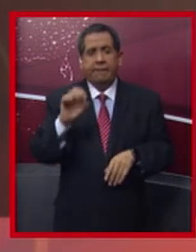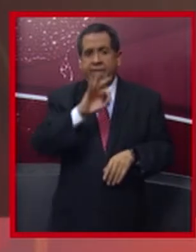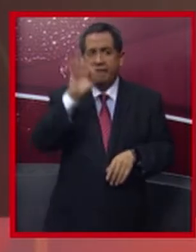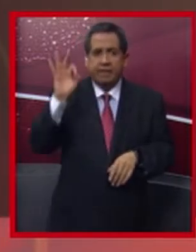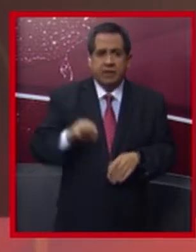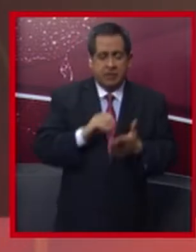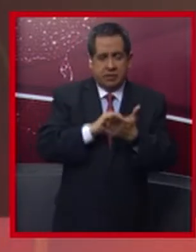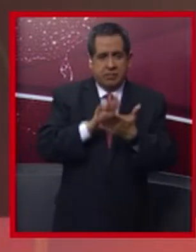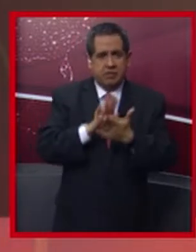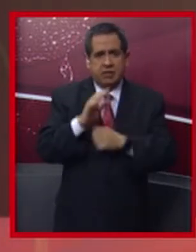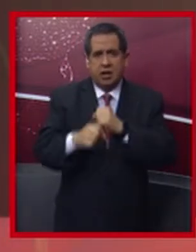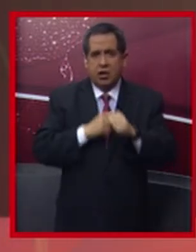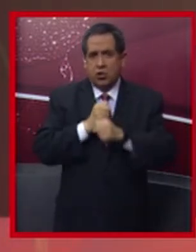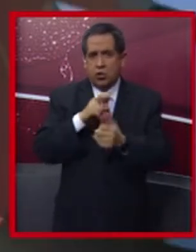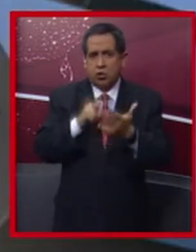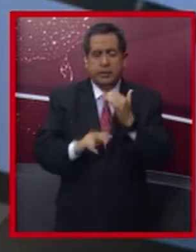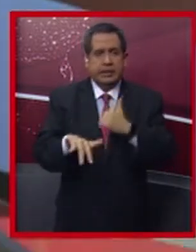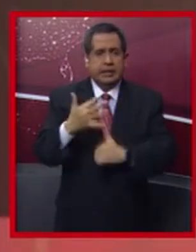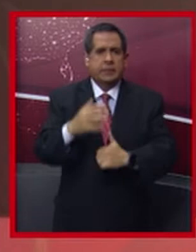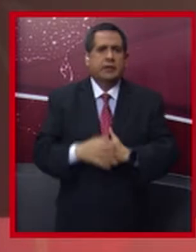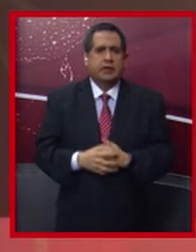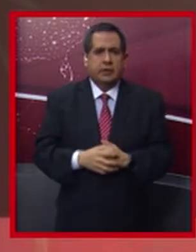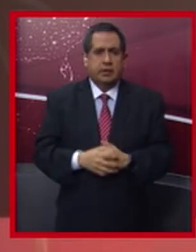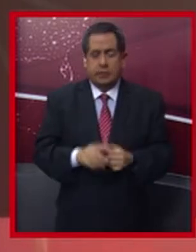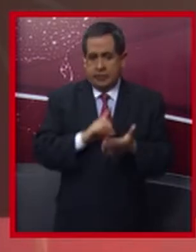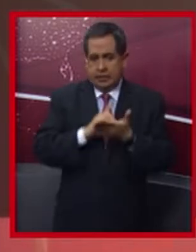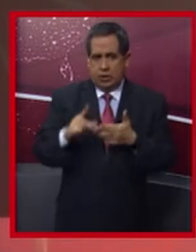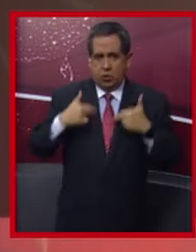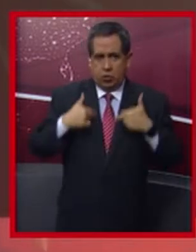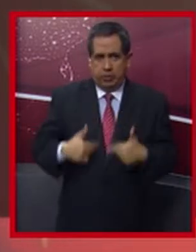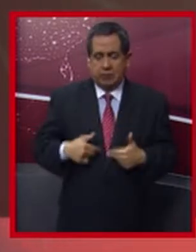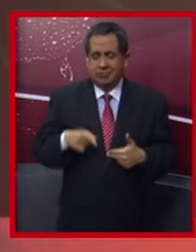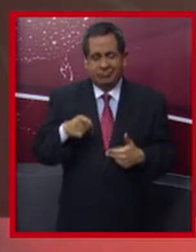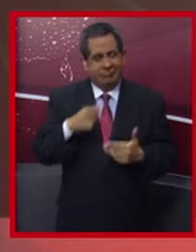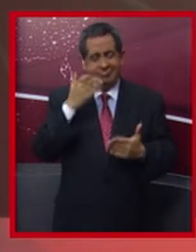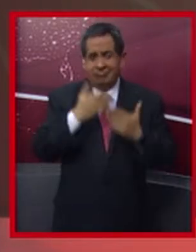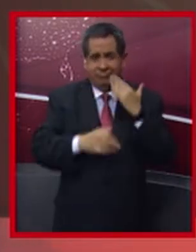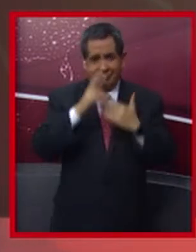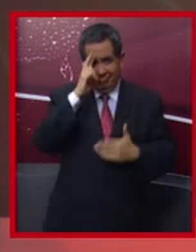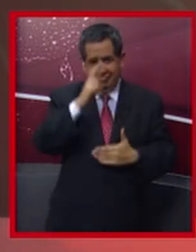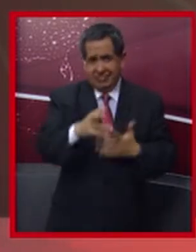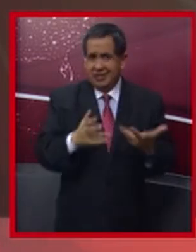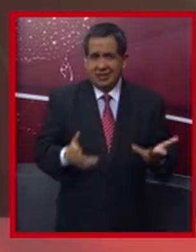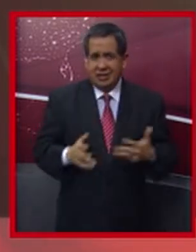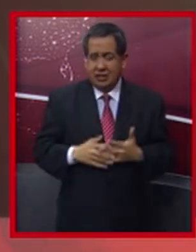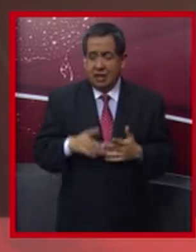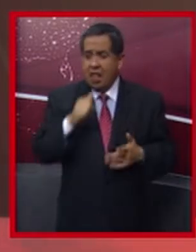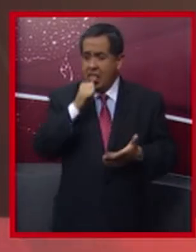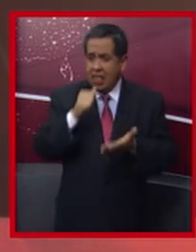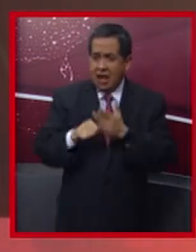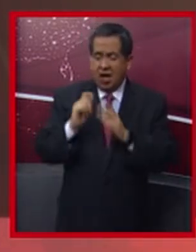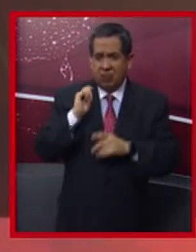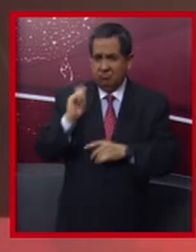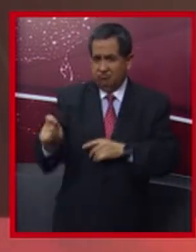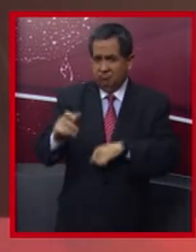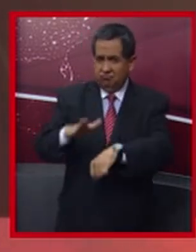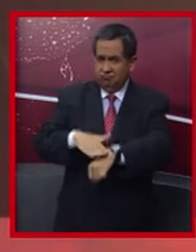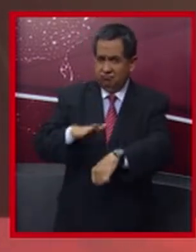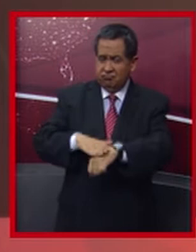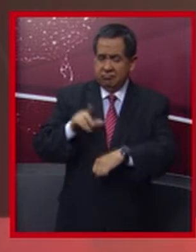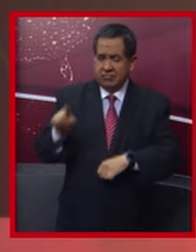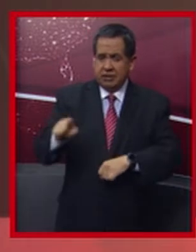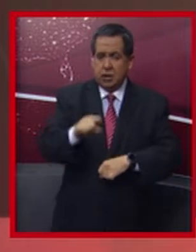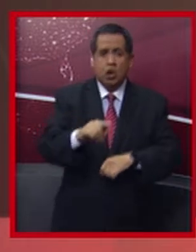lo registrado en 2015. Los derechos humanos violentados y las materias sobre las que se hicieron las recomendaciones fueron, entre